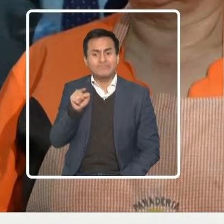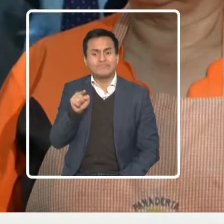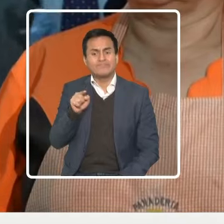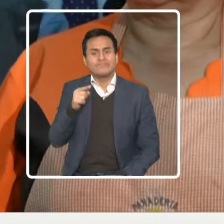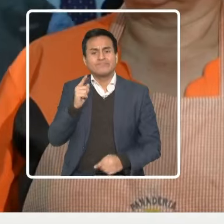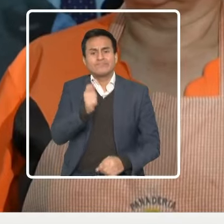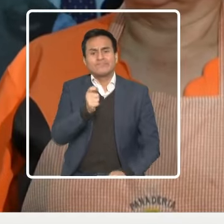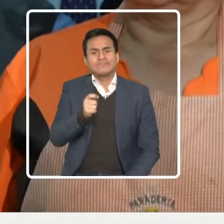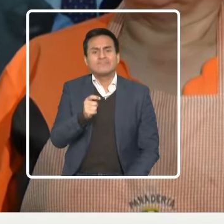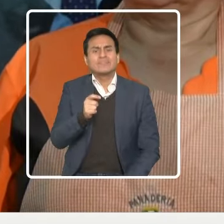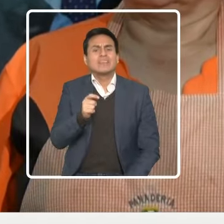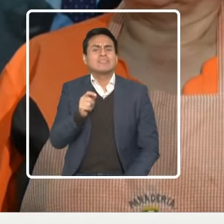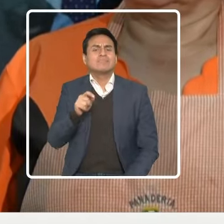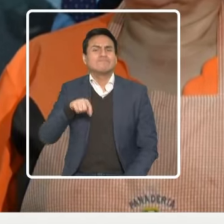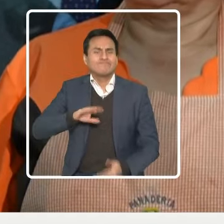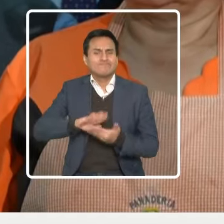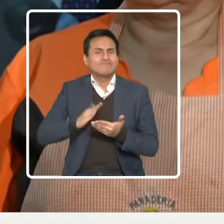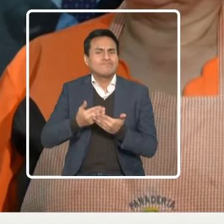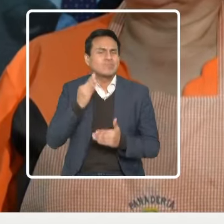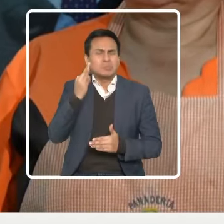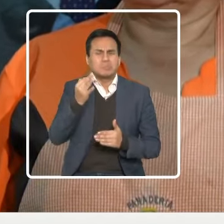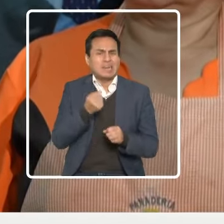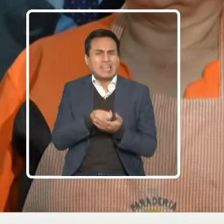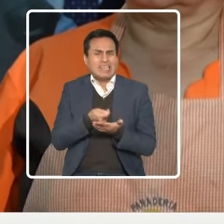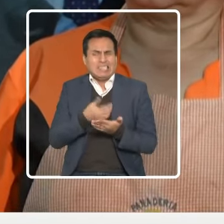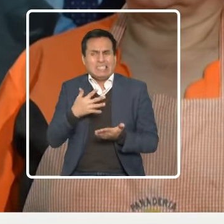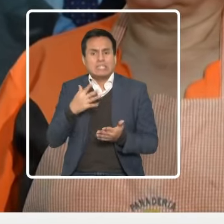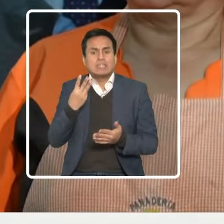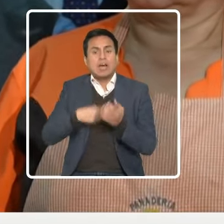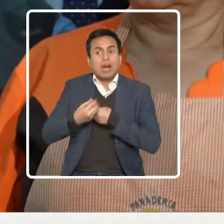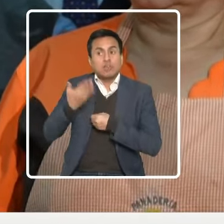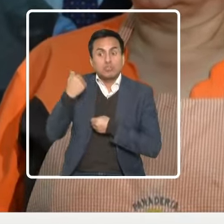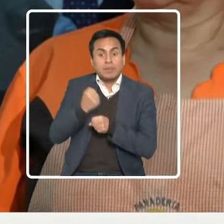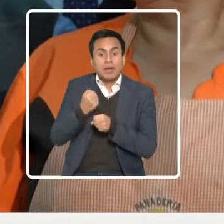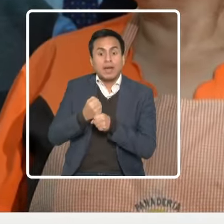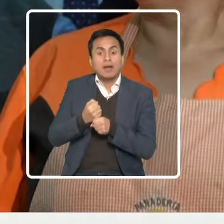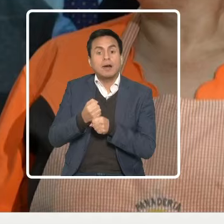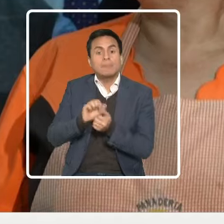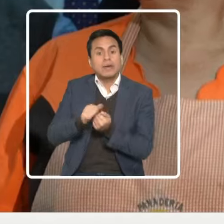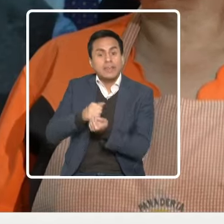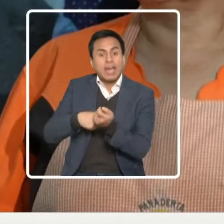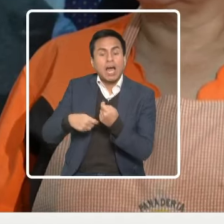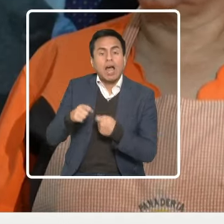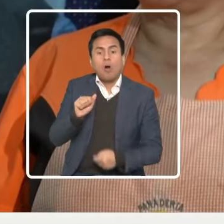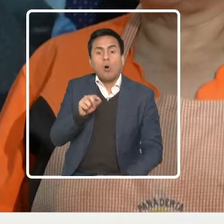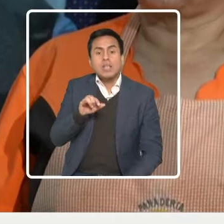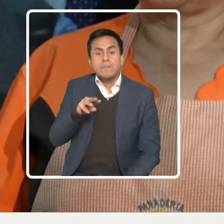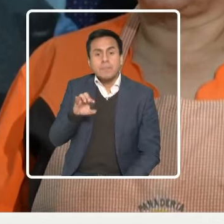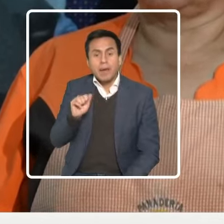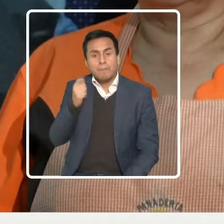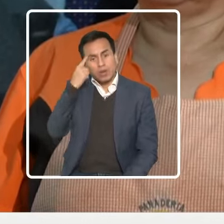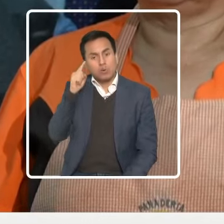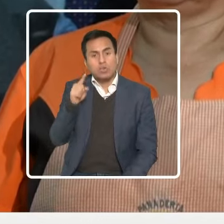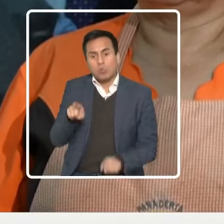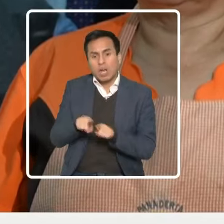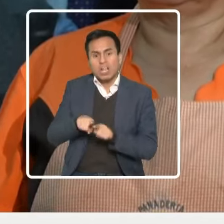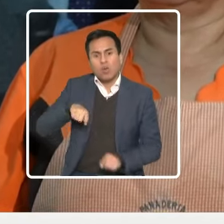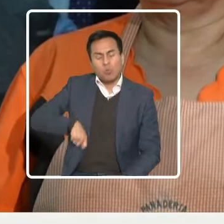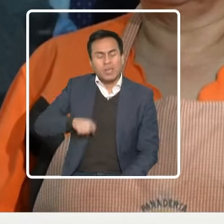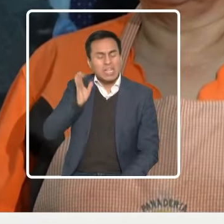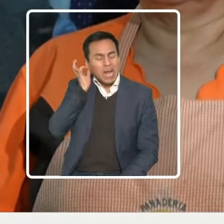laguna previsional. Hace 3 años Solange trabaja aquí en la panadería Olimpia pese a estar jubilada. Y esa